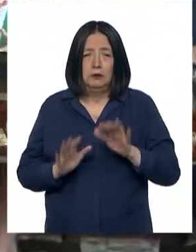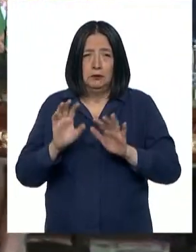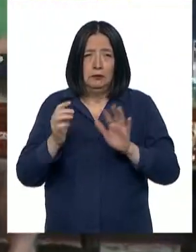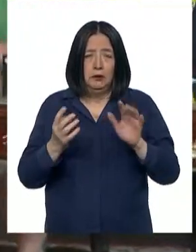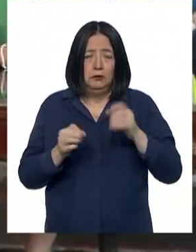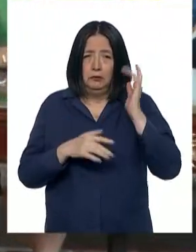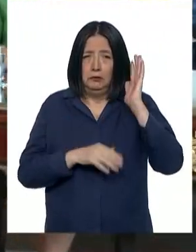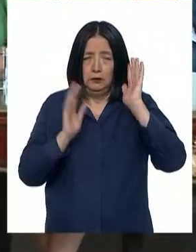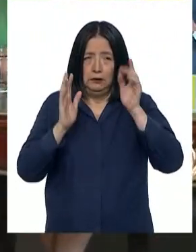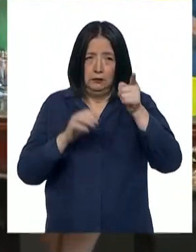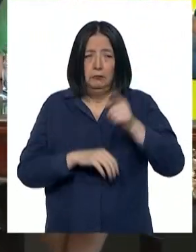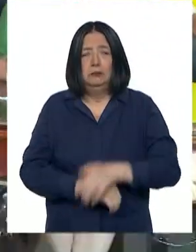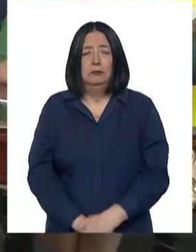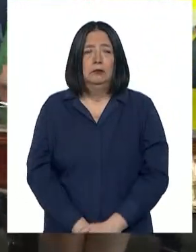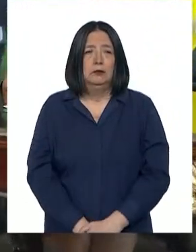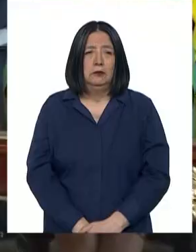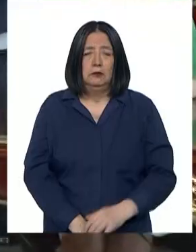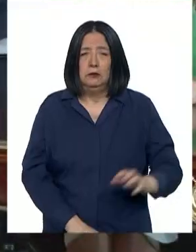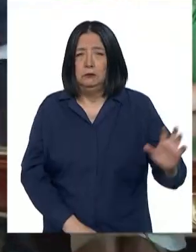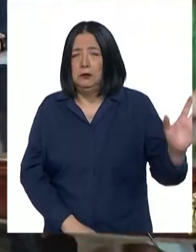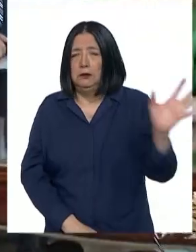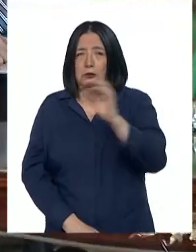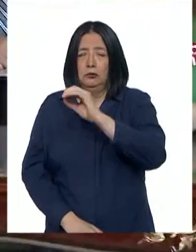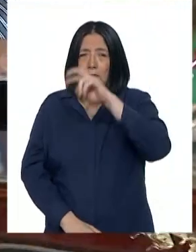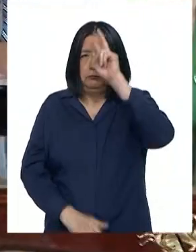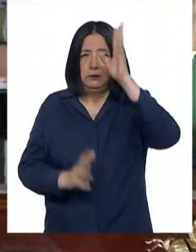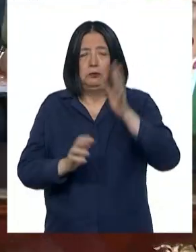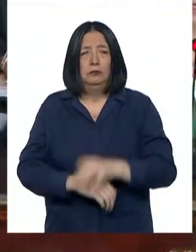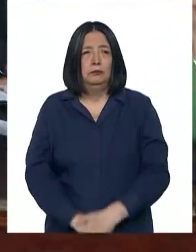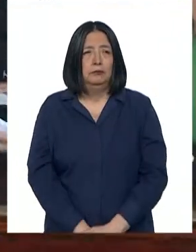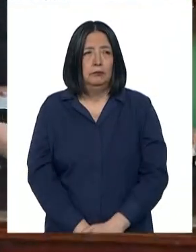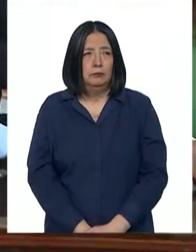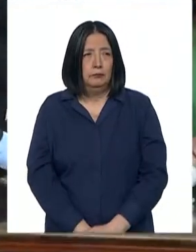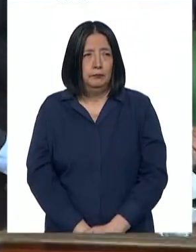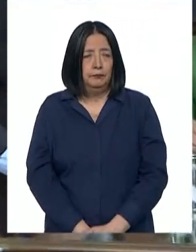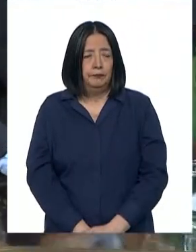19 de julio. Escuchemos. A todo el Perú.